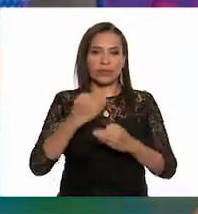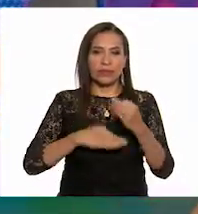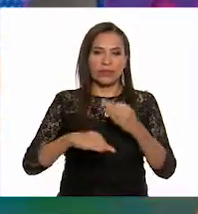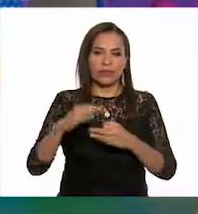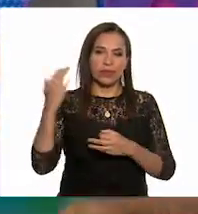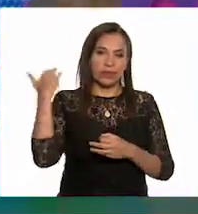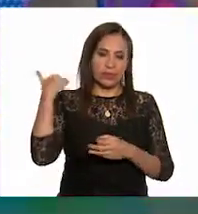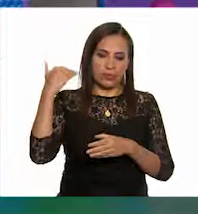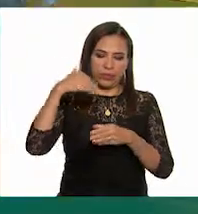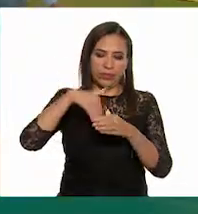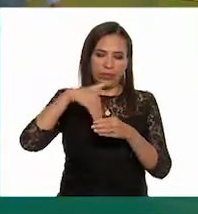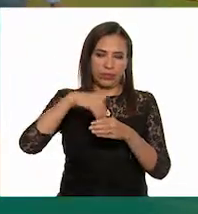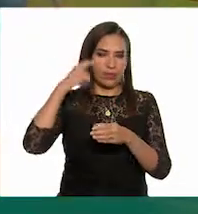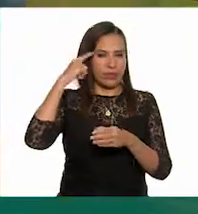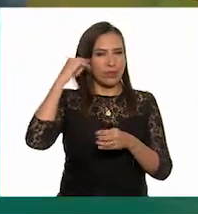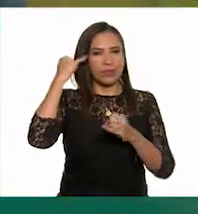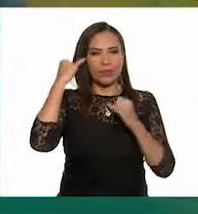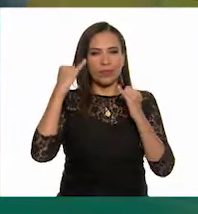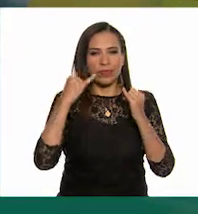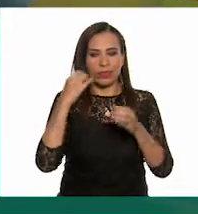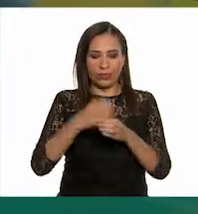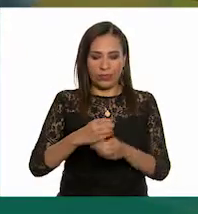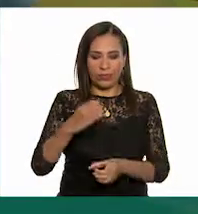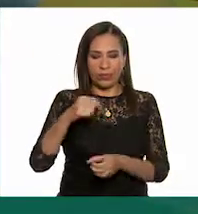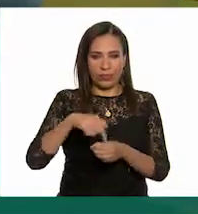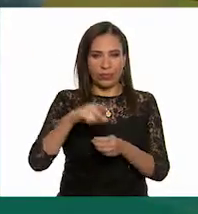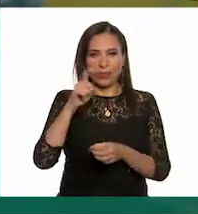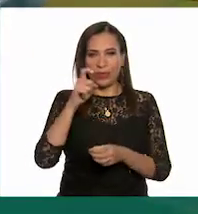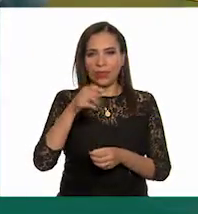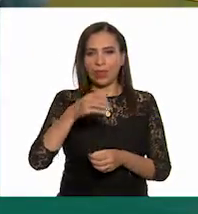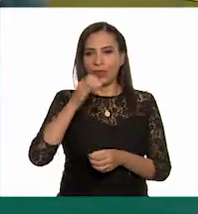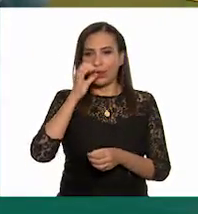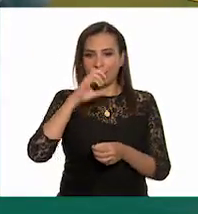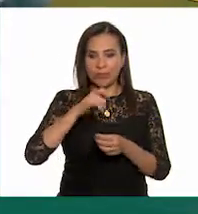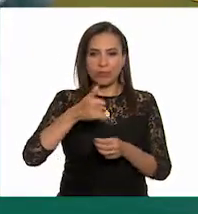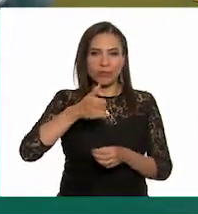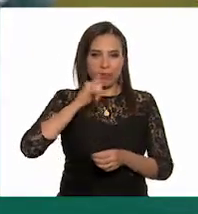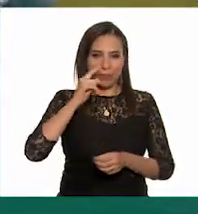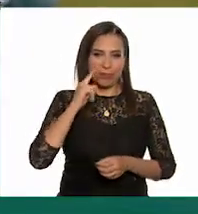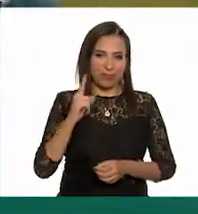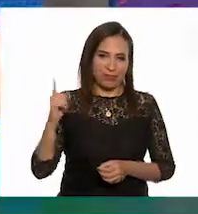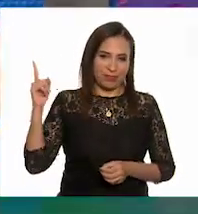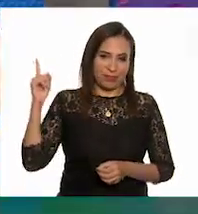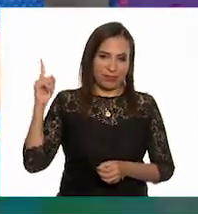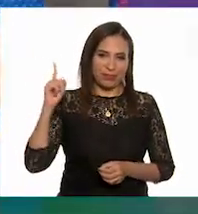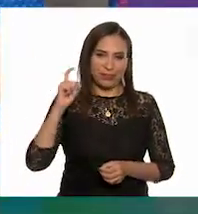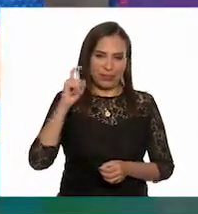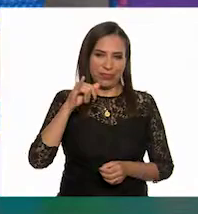saquen de su mochila imaginaria su botella de agua. Tomen agua.